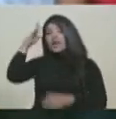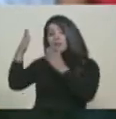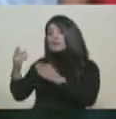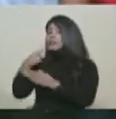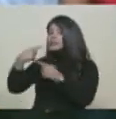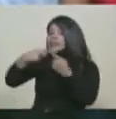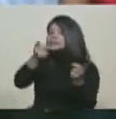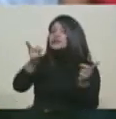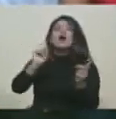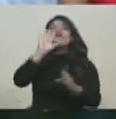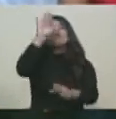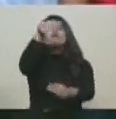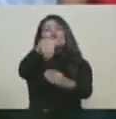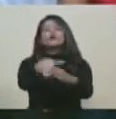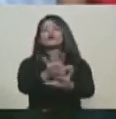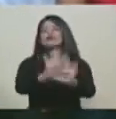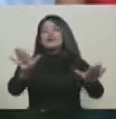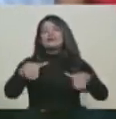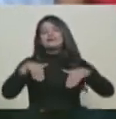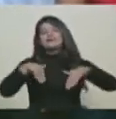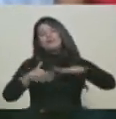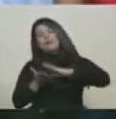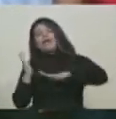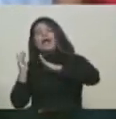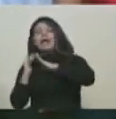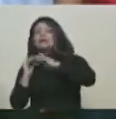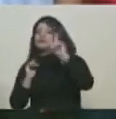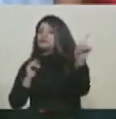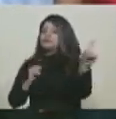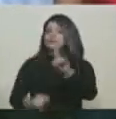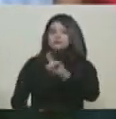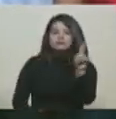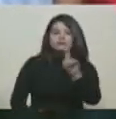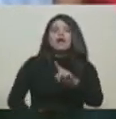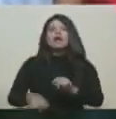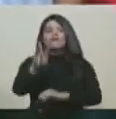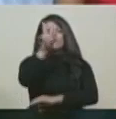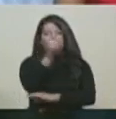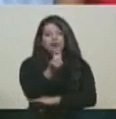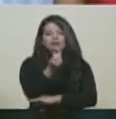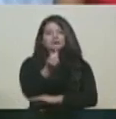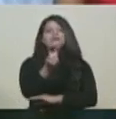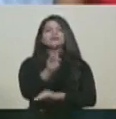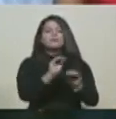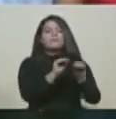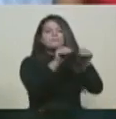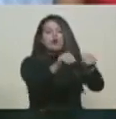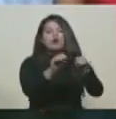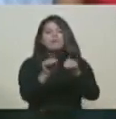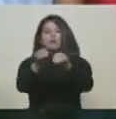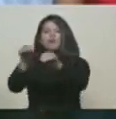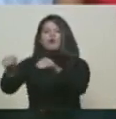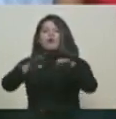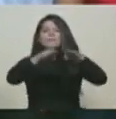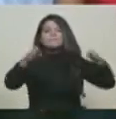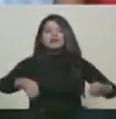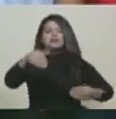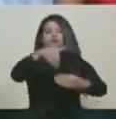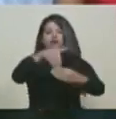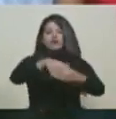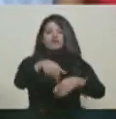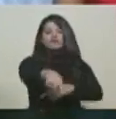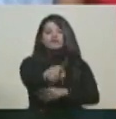conformemos con ir a votar nada más. El día viernes se instalan todas las mesas electorales.